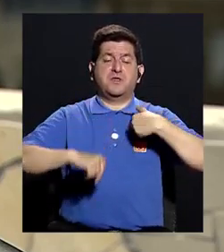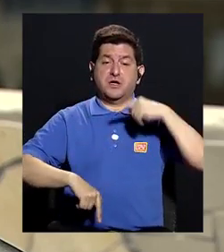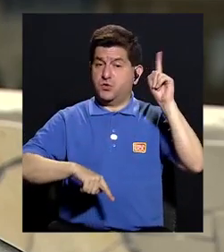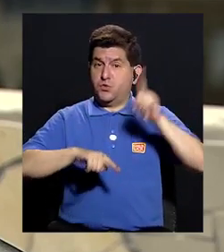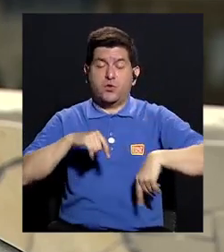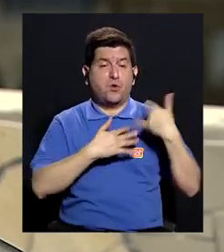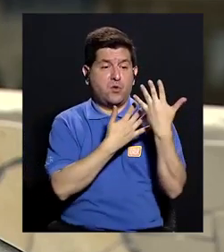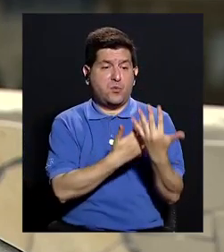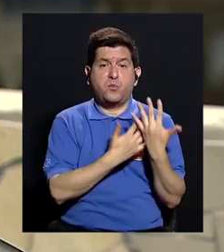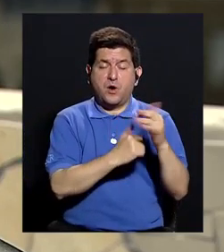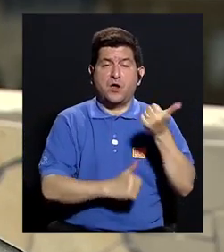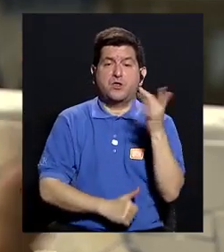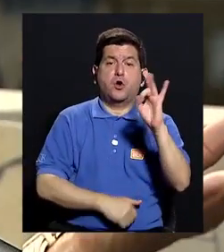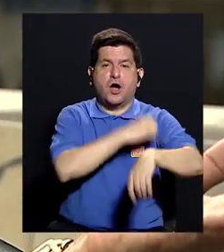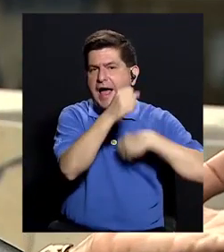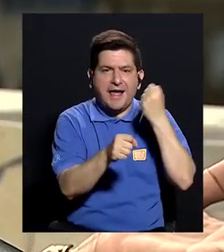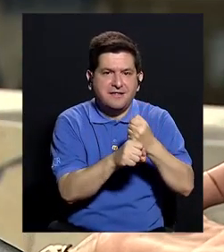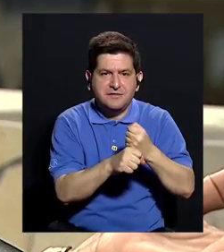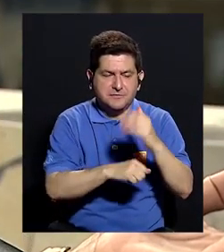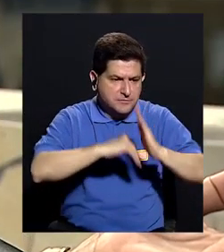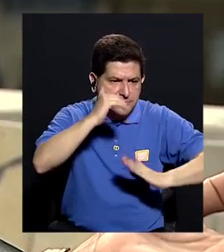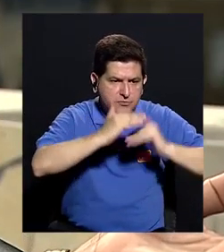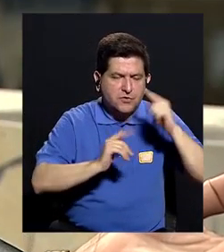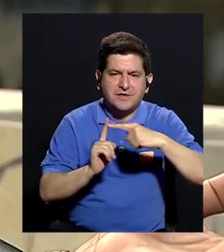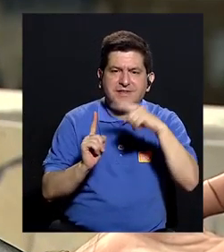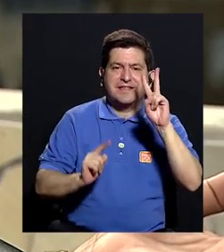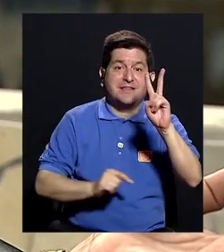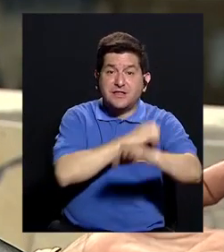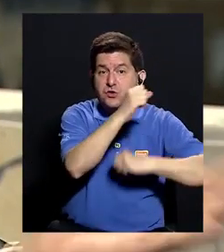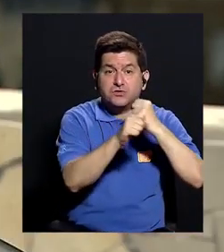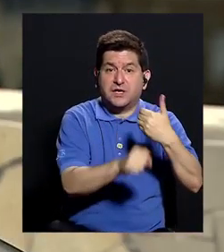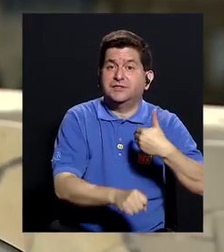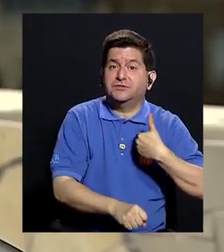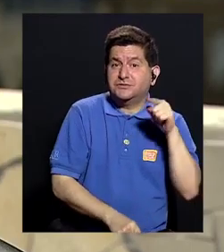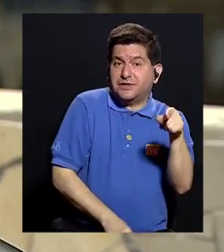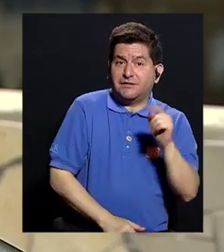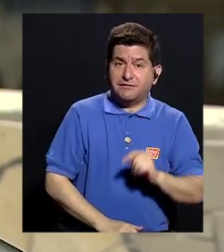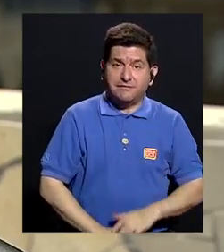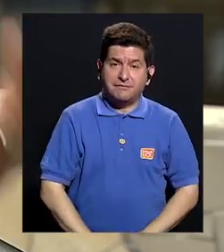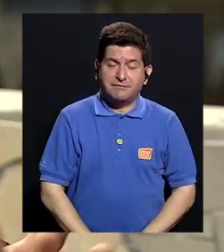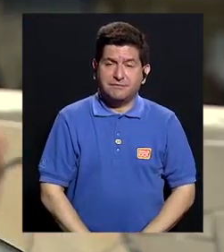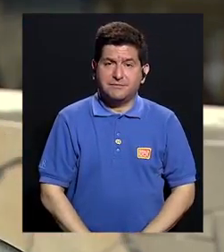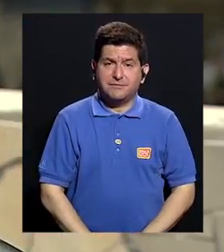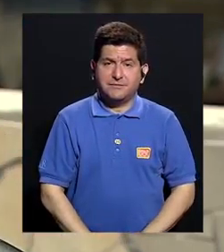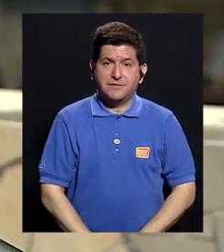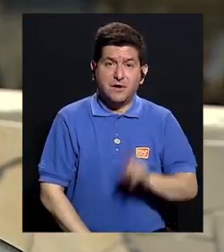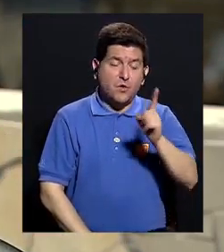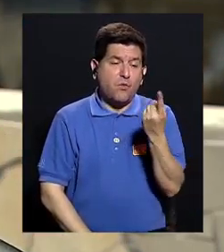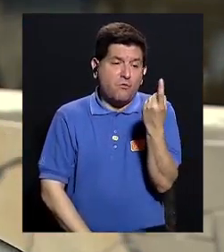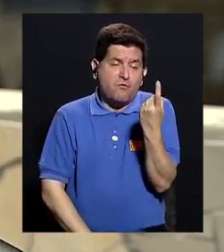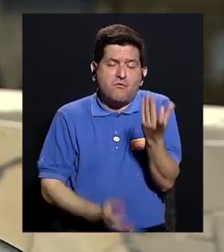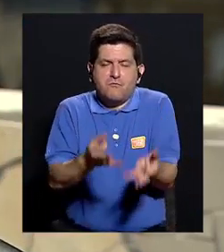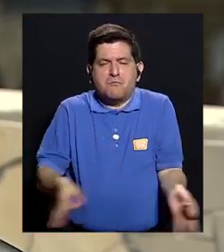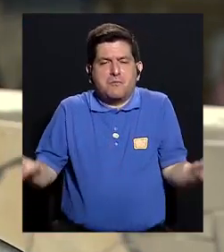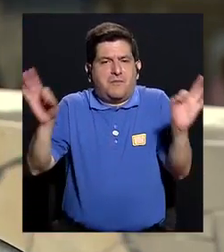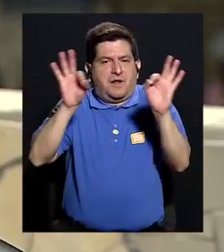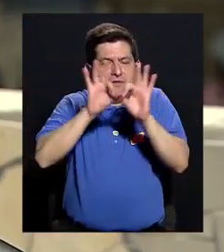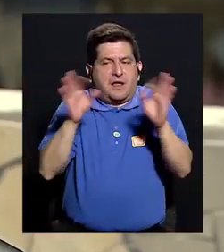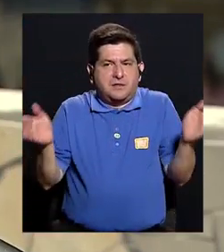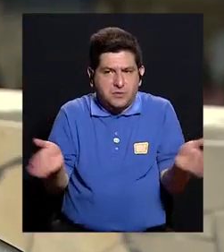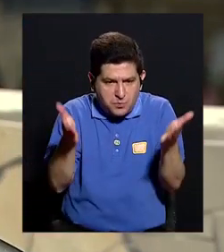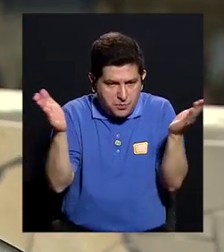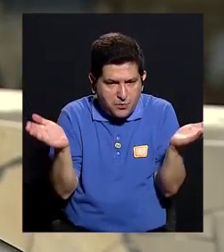no puedo esperar a los 18 años yo tengo que construir las de que tienen dos entonces una de las deudas importantes tiene que